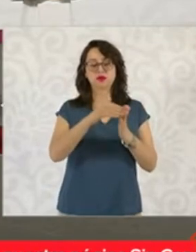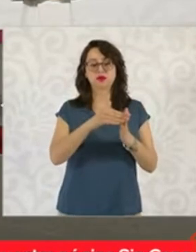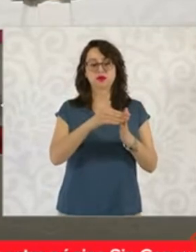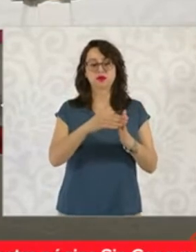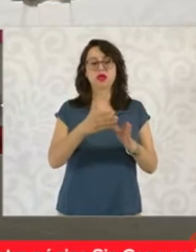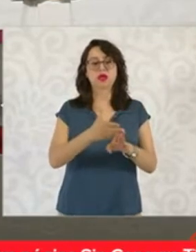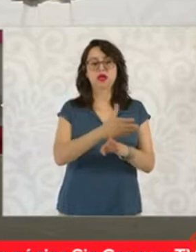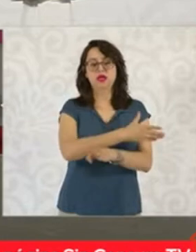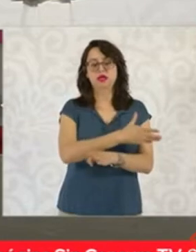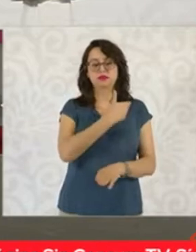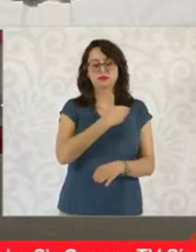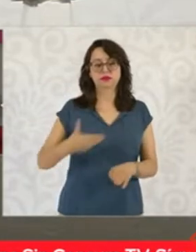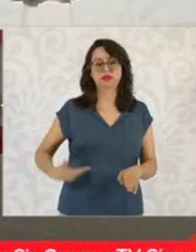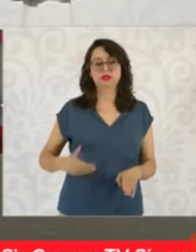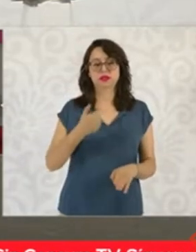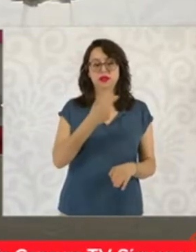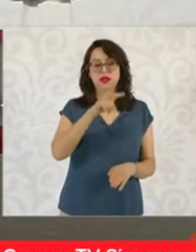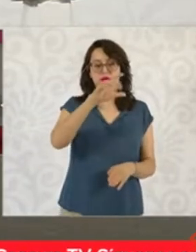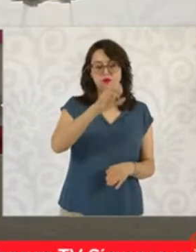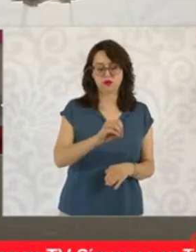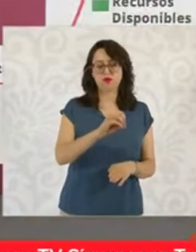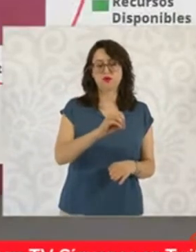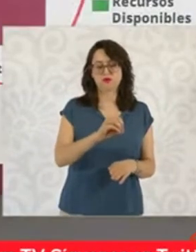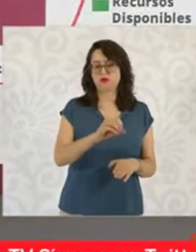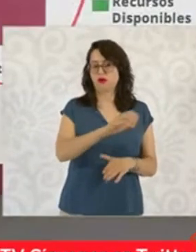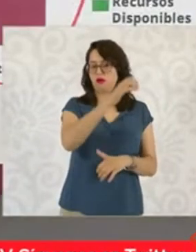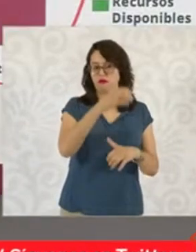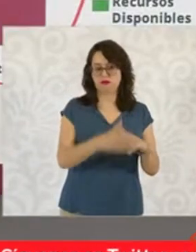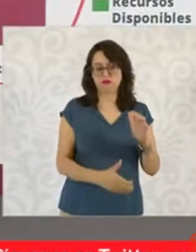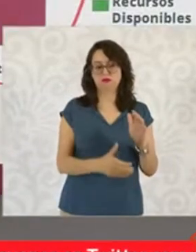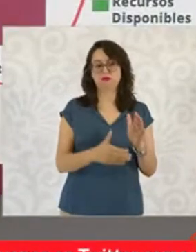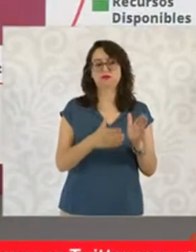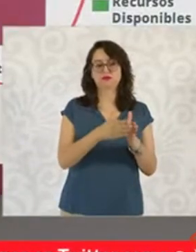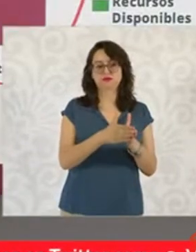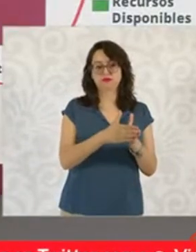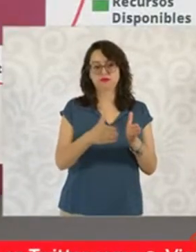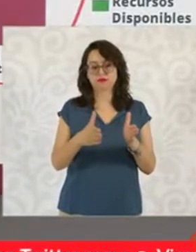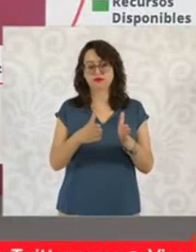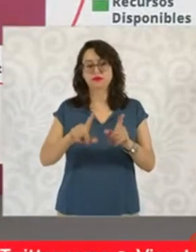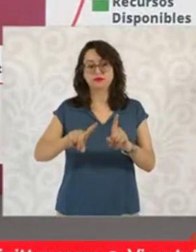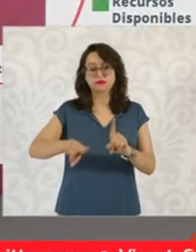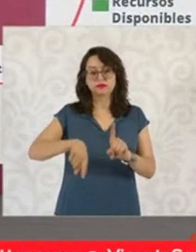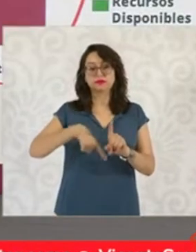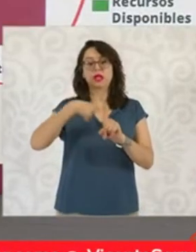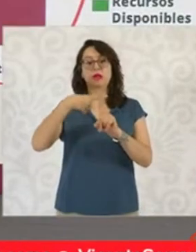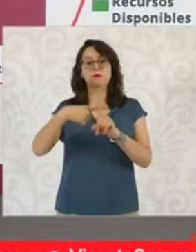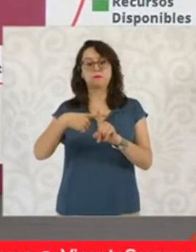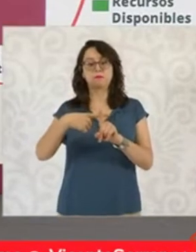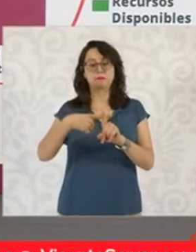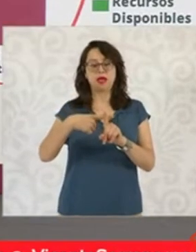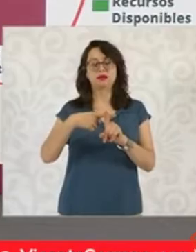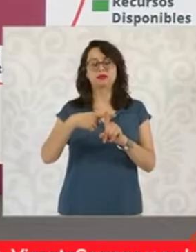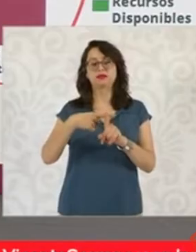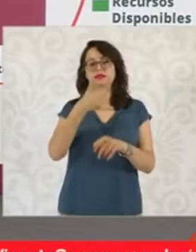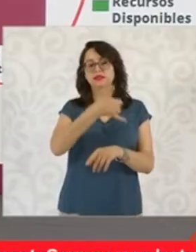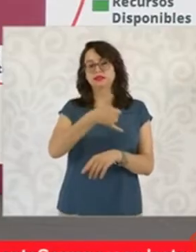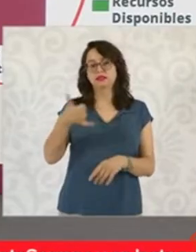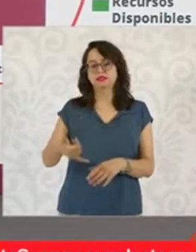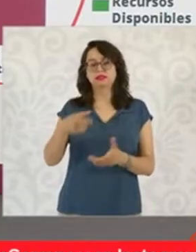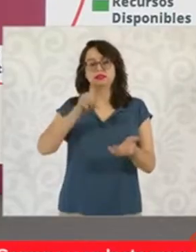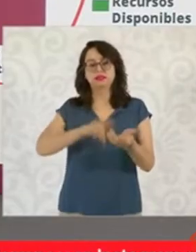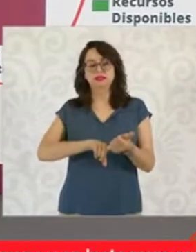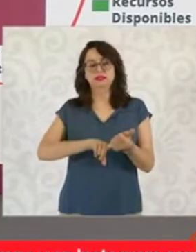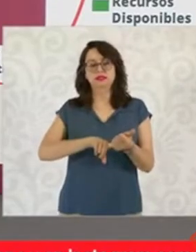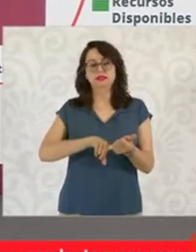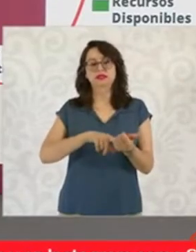gobierno del presidente, lo que nos dejó el presidente López Obrador, y lo que está en caja, en tesorería en el Infonavit. La suma